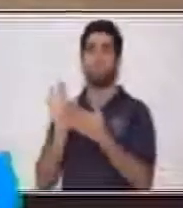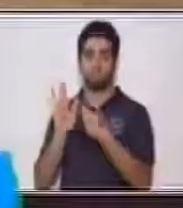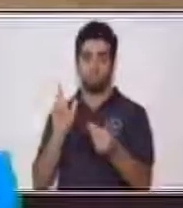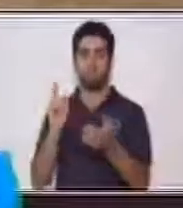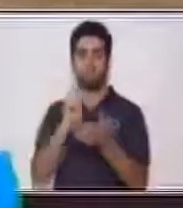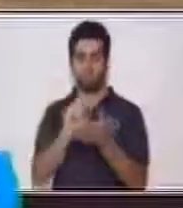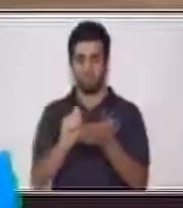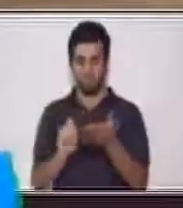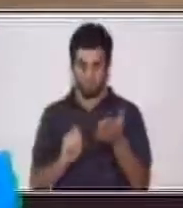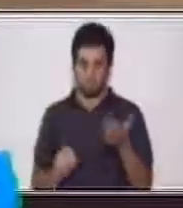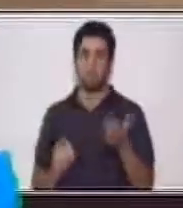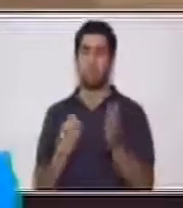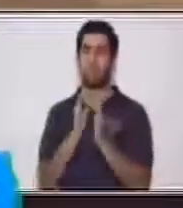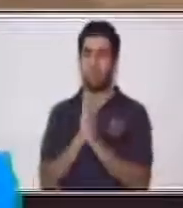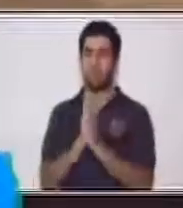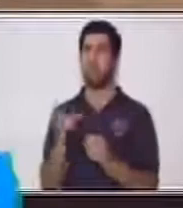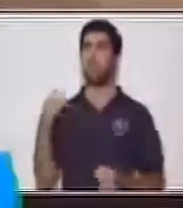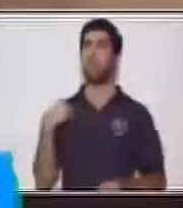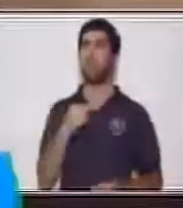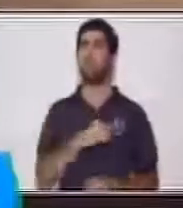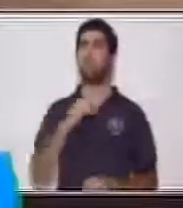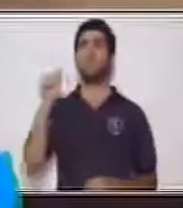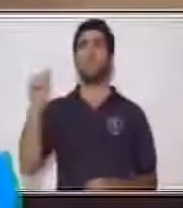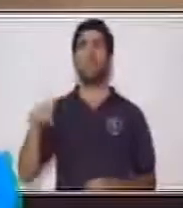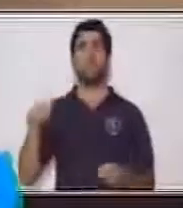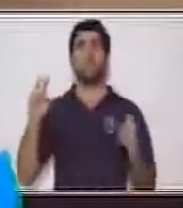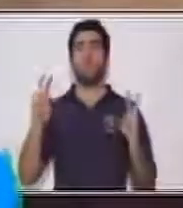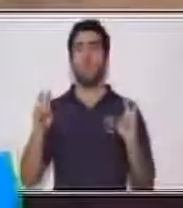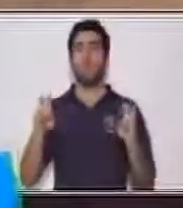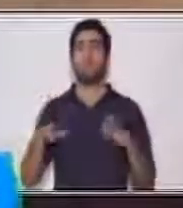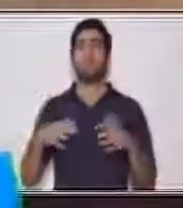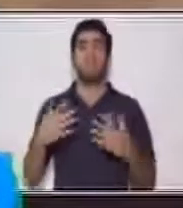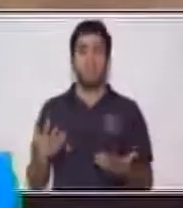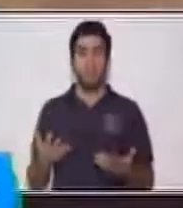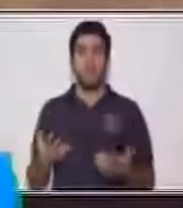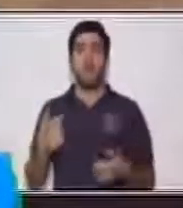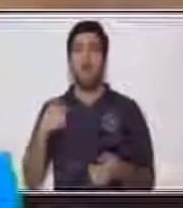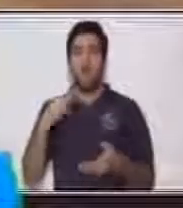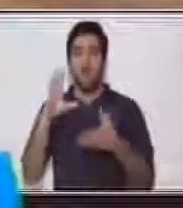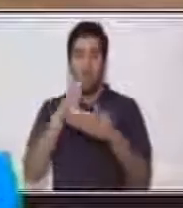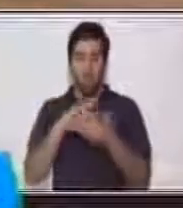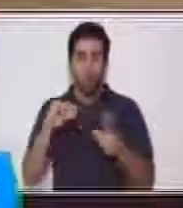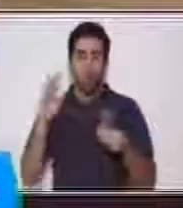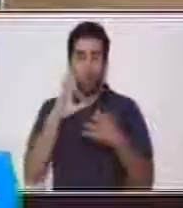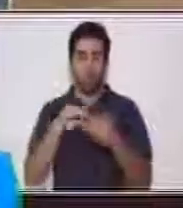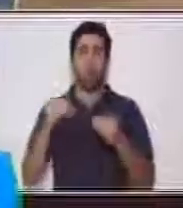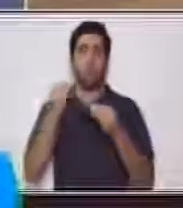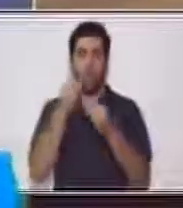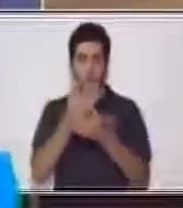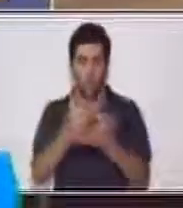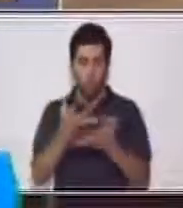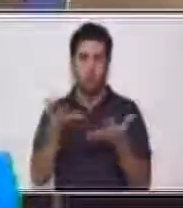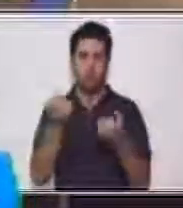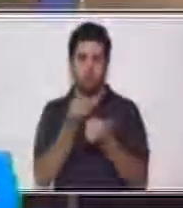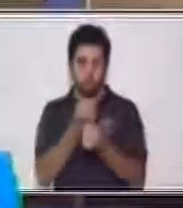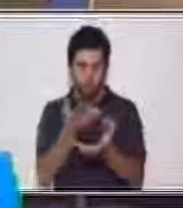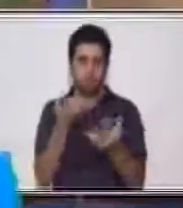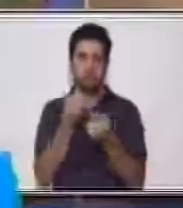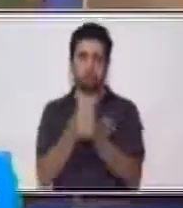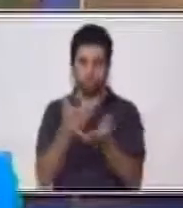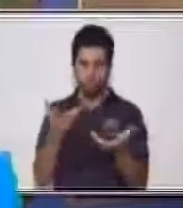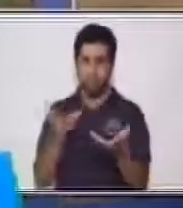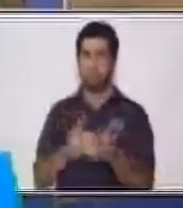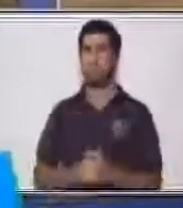tema. Hoy vamos a trabajar a través de un cuento que les voy a contar. Y el cuento se